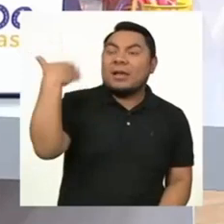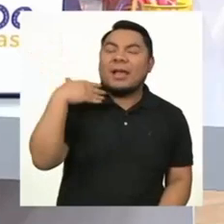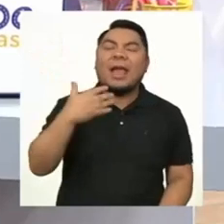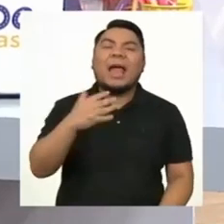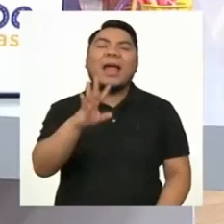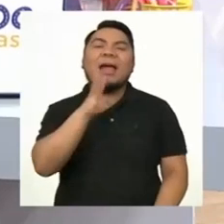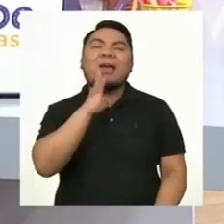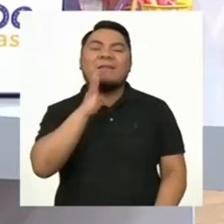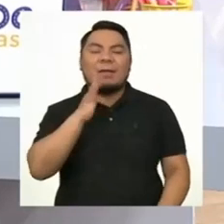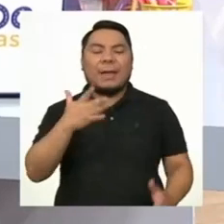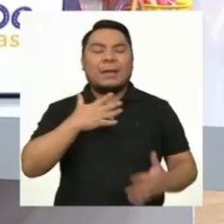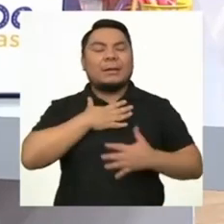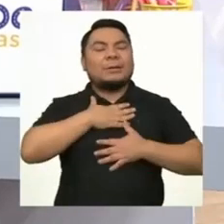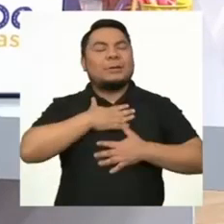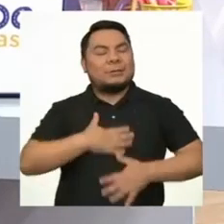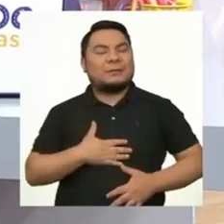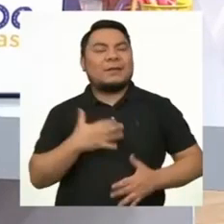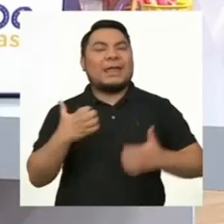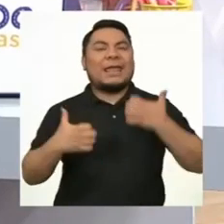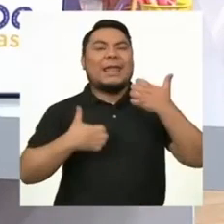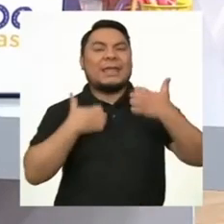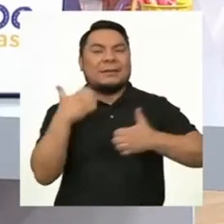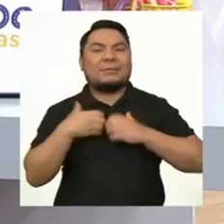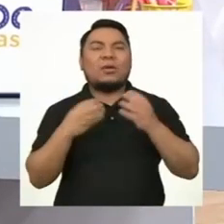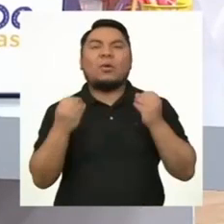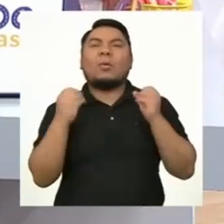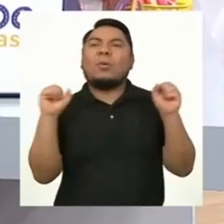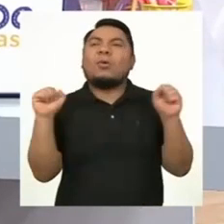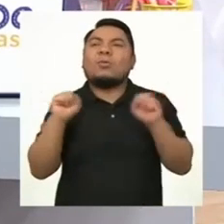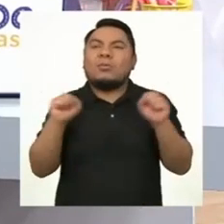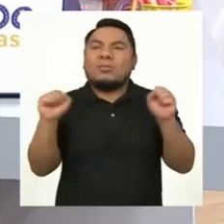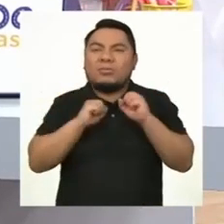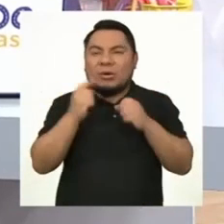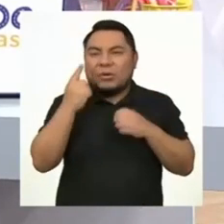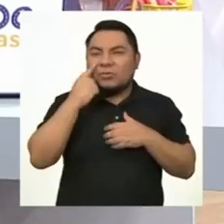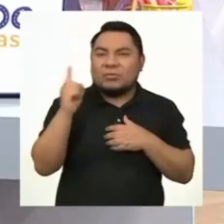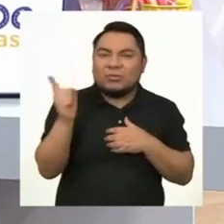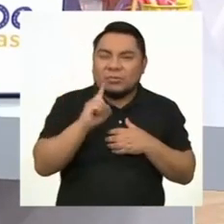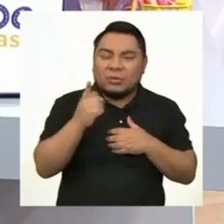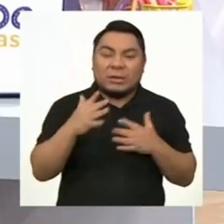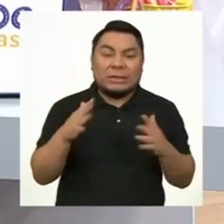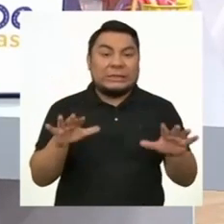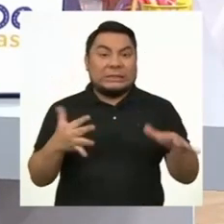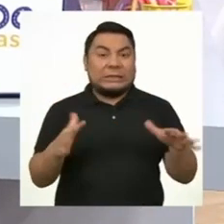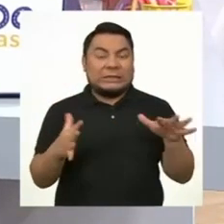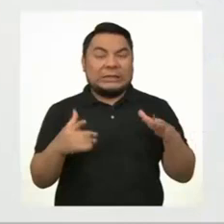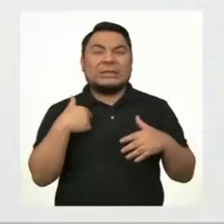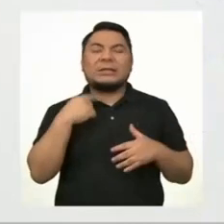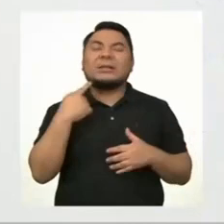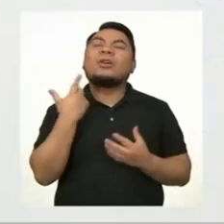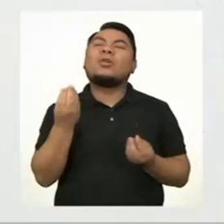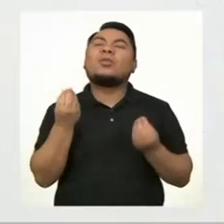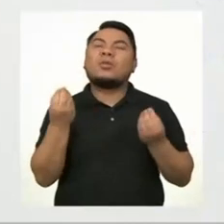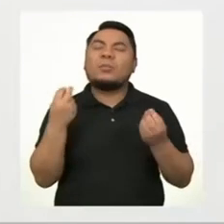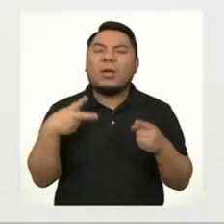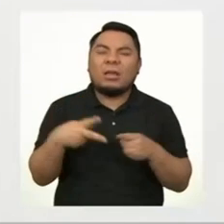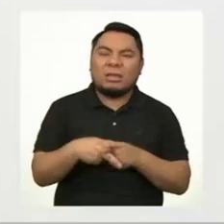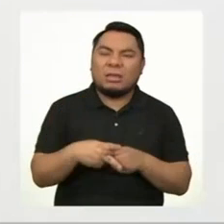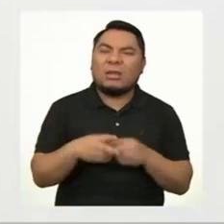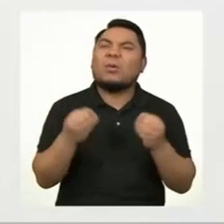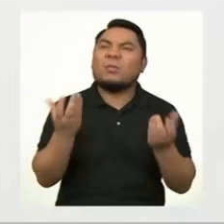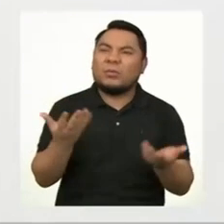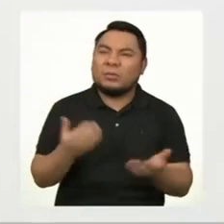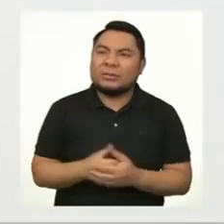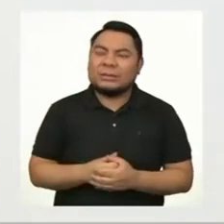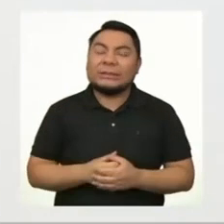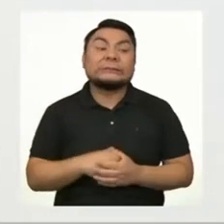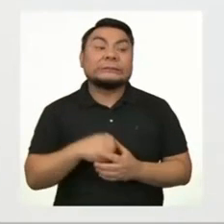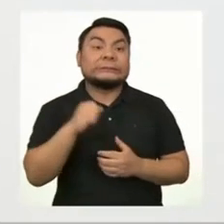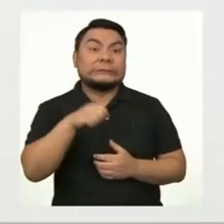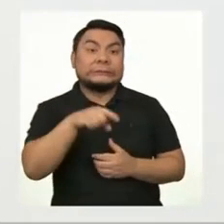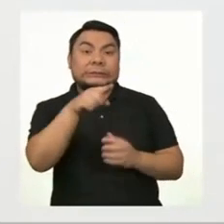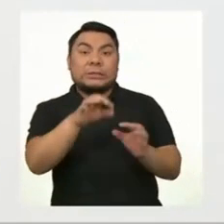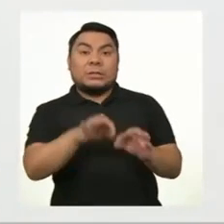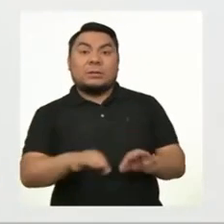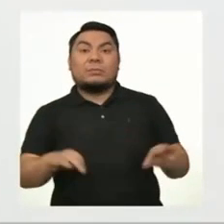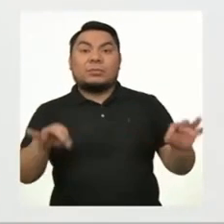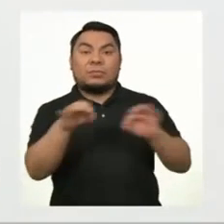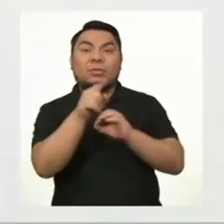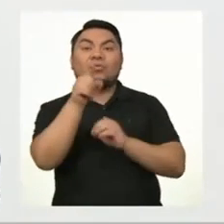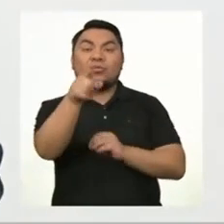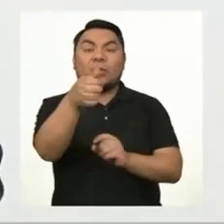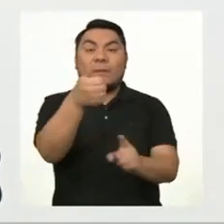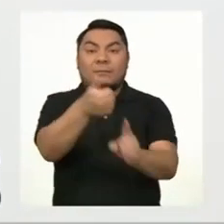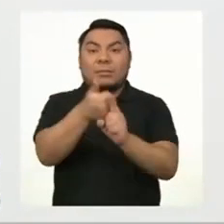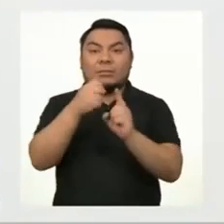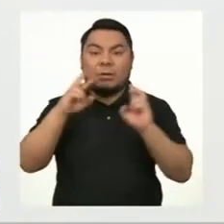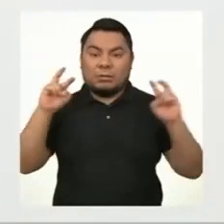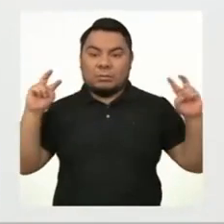emocional y cómo podemos evitar que el miedo a lo desconocido o los nervios nos frenen. Qué importante es eso, poder